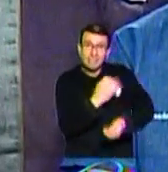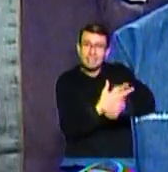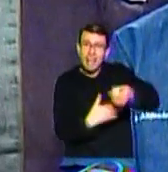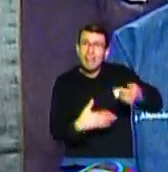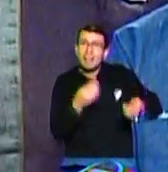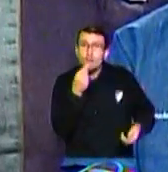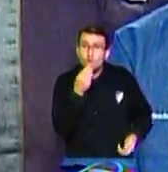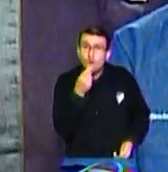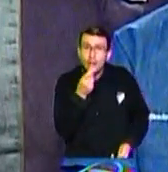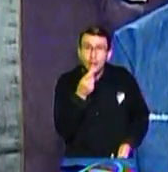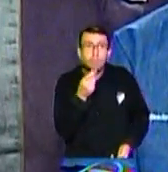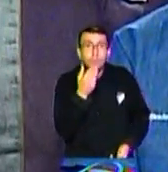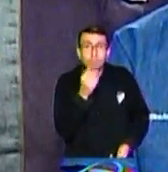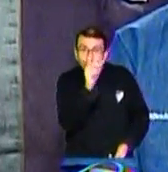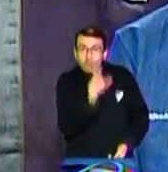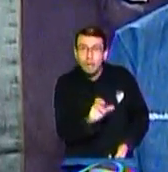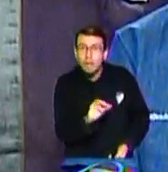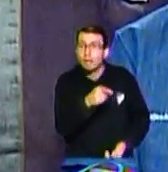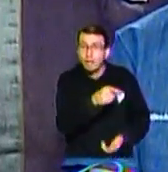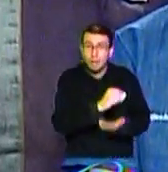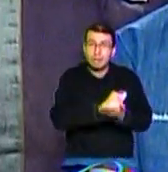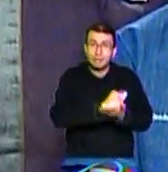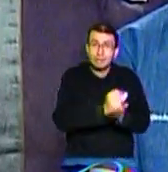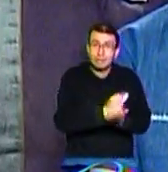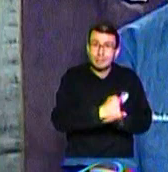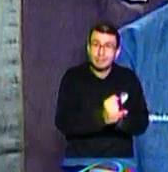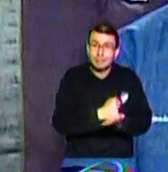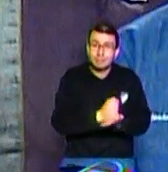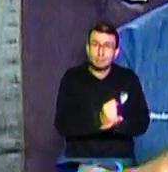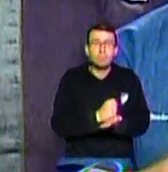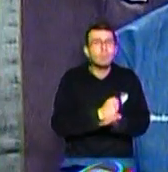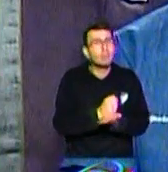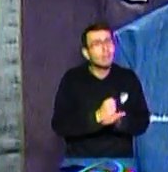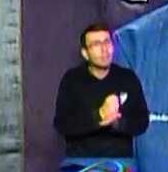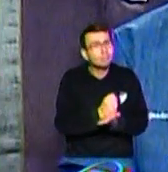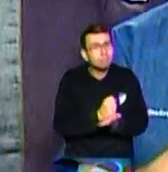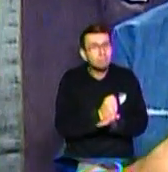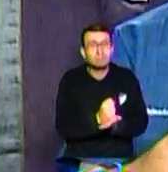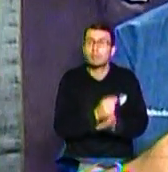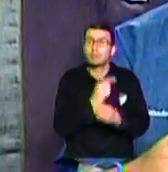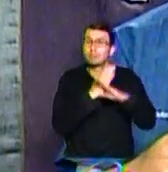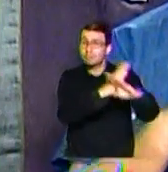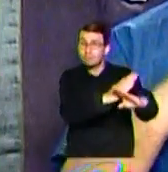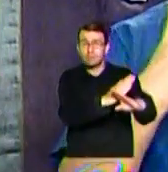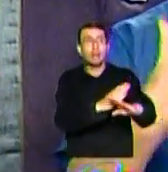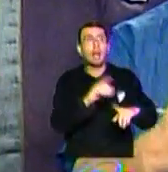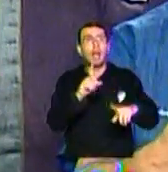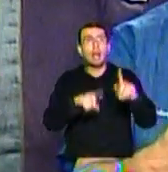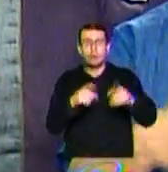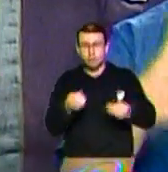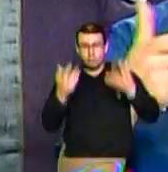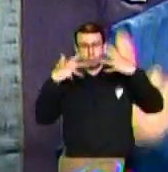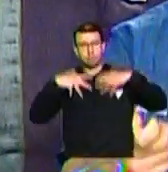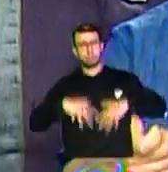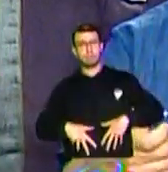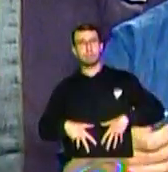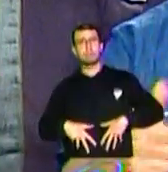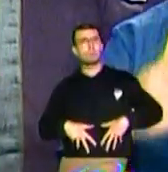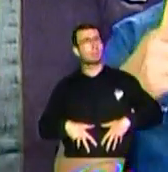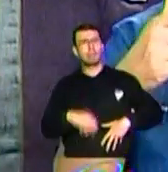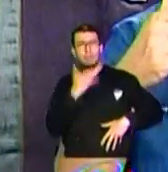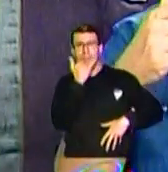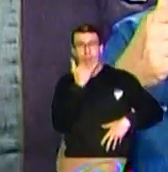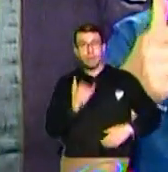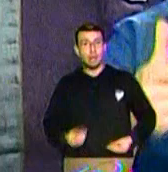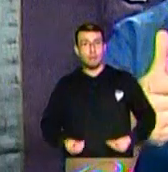especial los antibióticos de amplio espectro, que matan, el antibiótico va dirigido a matar la infección,